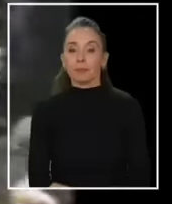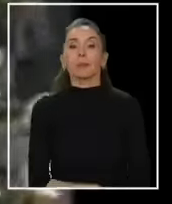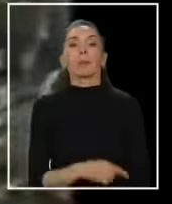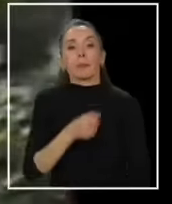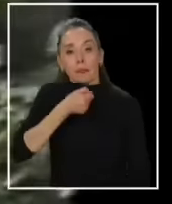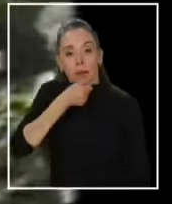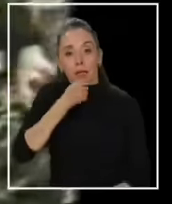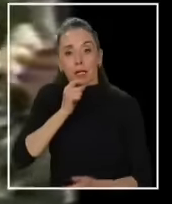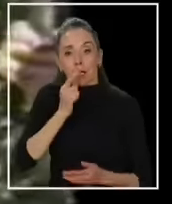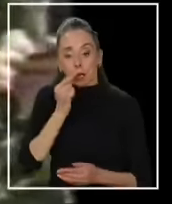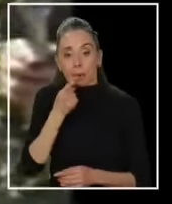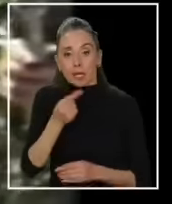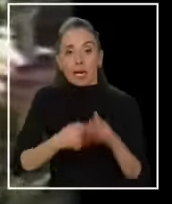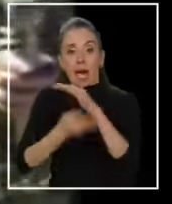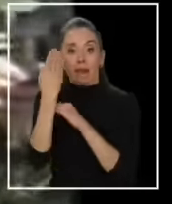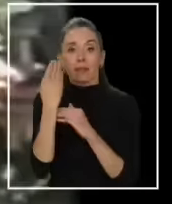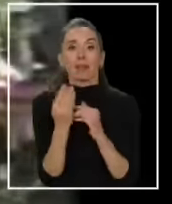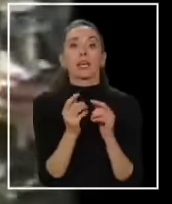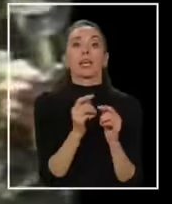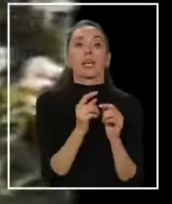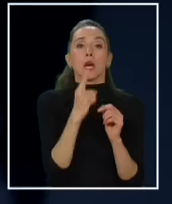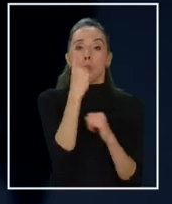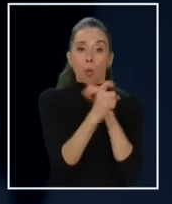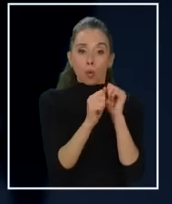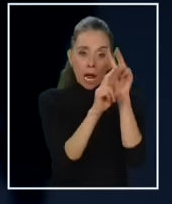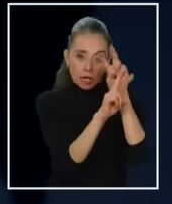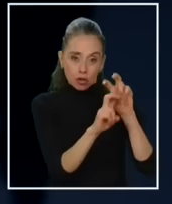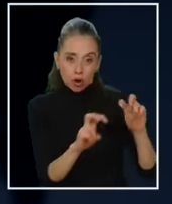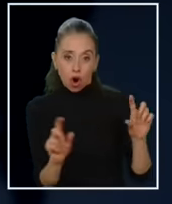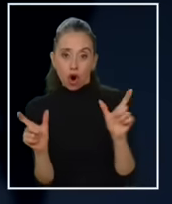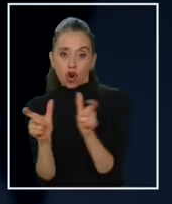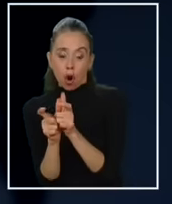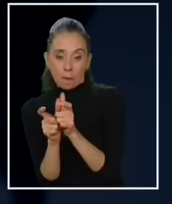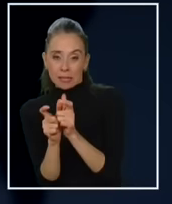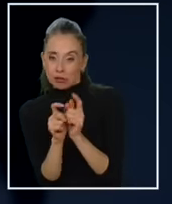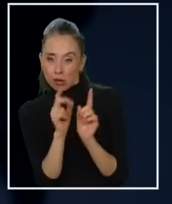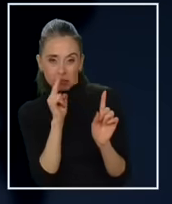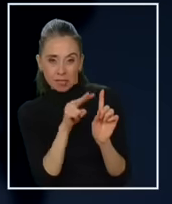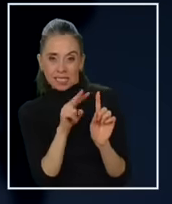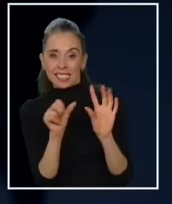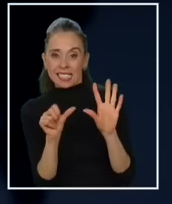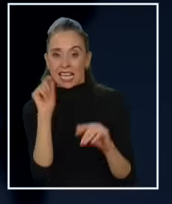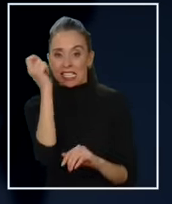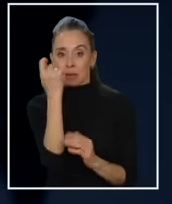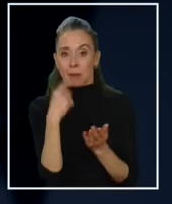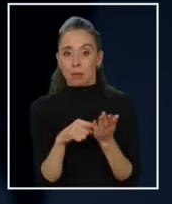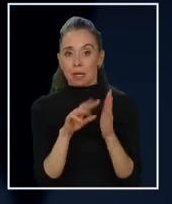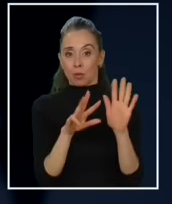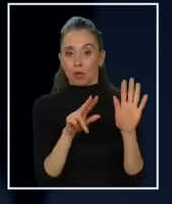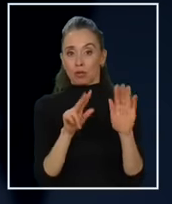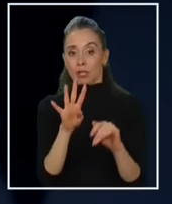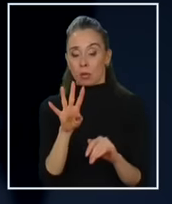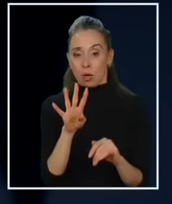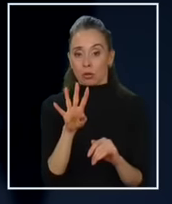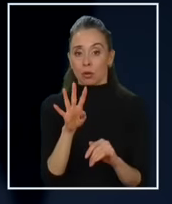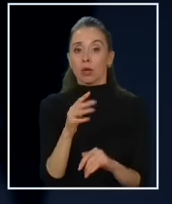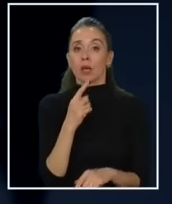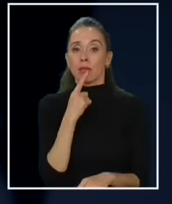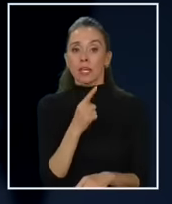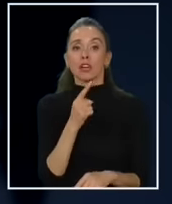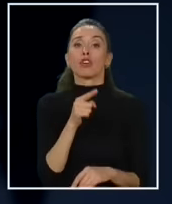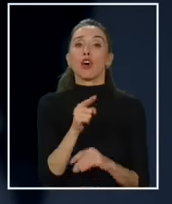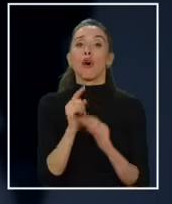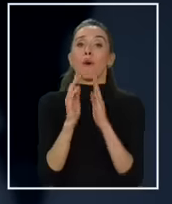En esa época, la comisión, después de un año de estudio, y siendo más exacto, el 6 de septiembre del año 84, decretó que